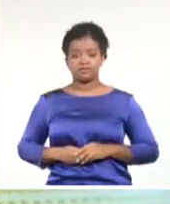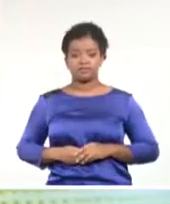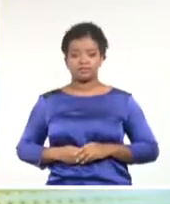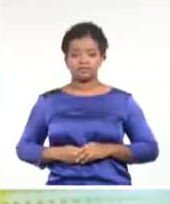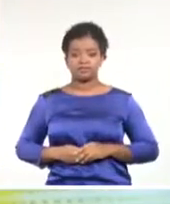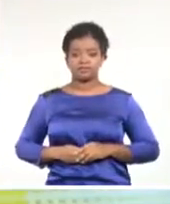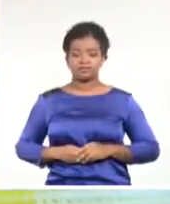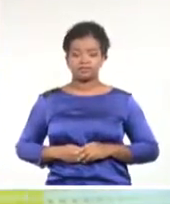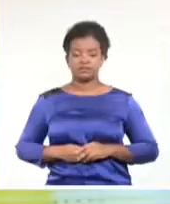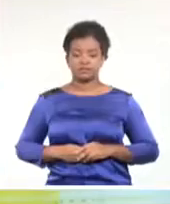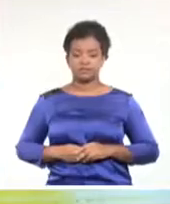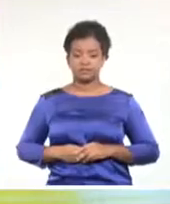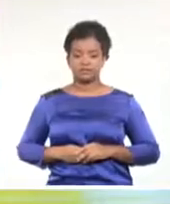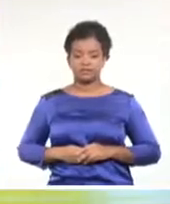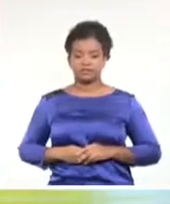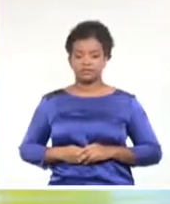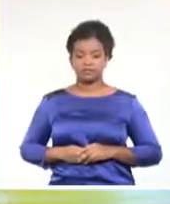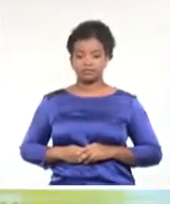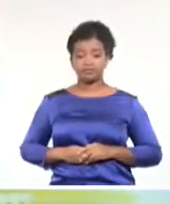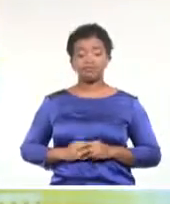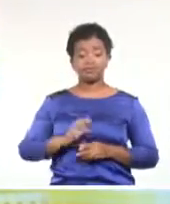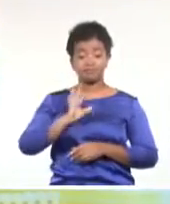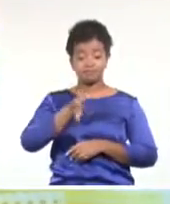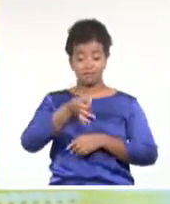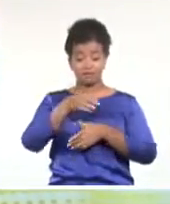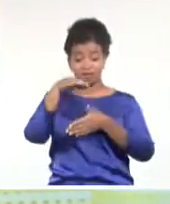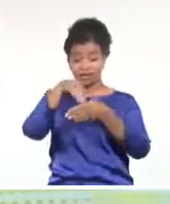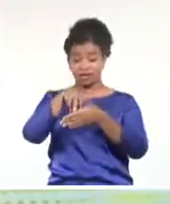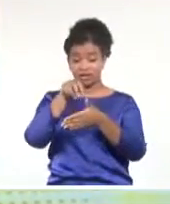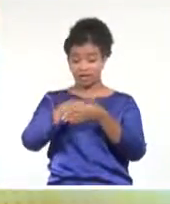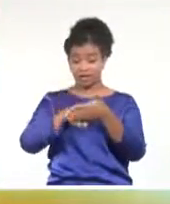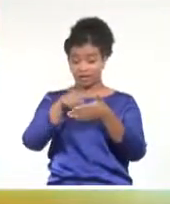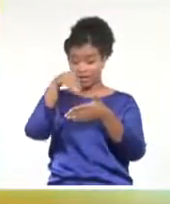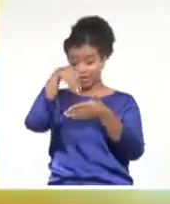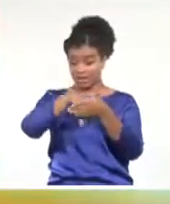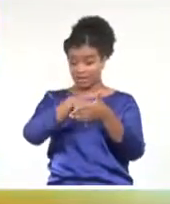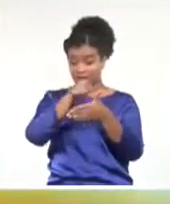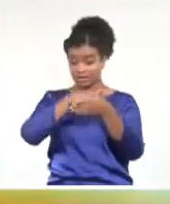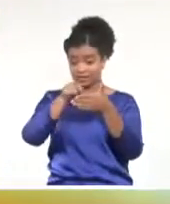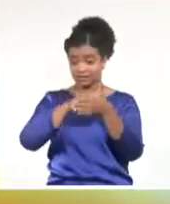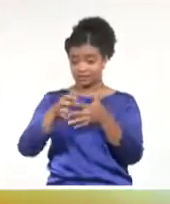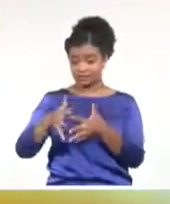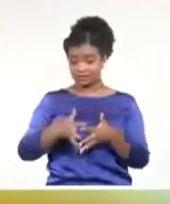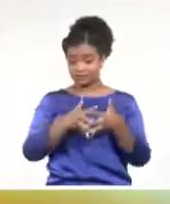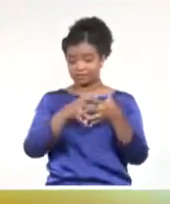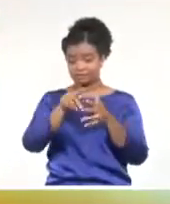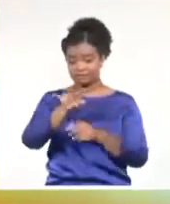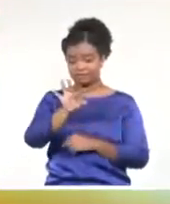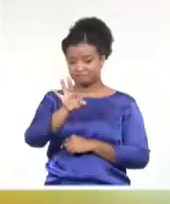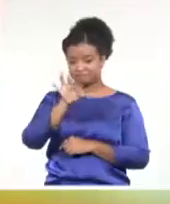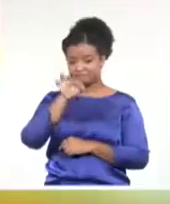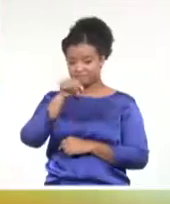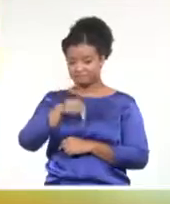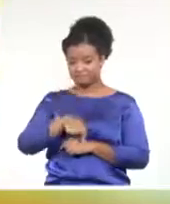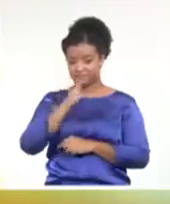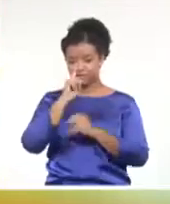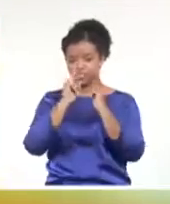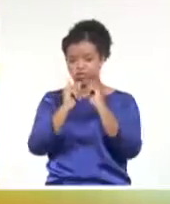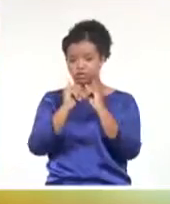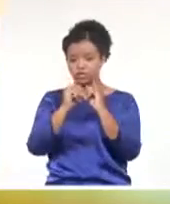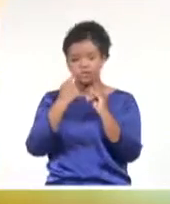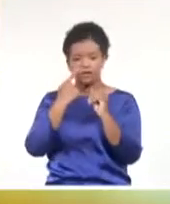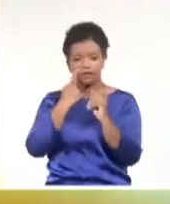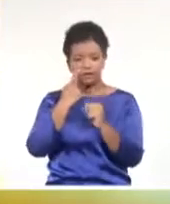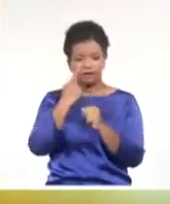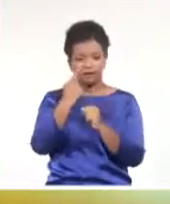A propósito de estas elecciones de medio término en Estados Unidos, le invito para que en el transcurso de esta emisión pueda ver y